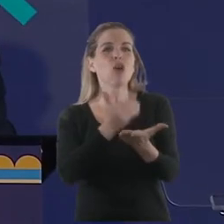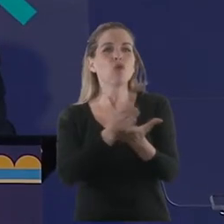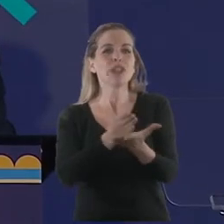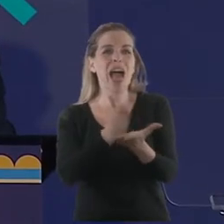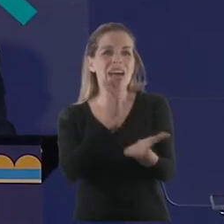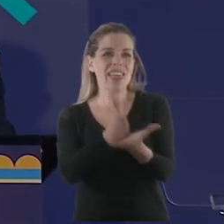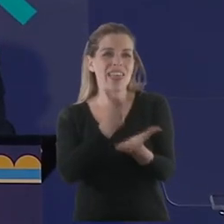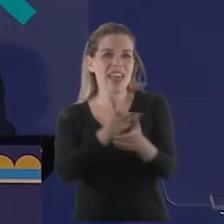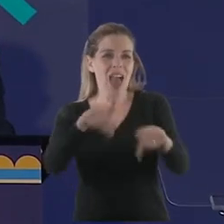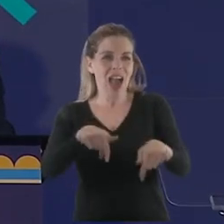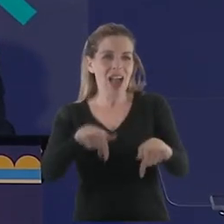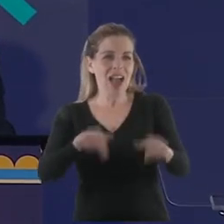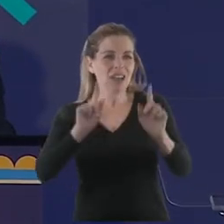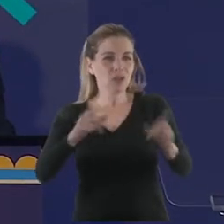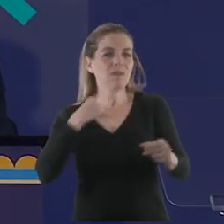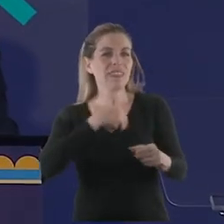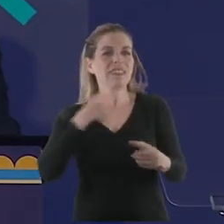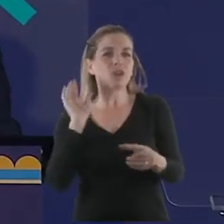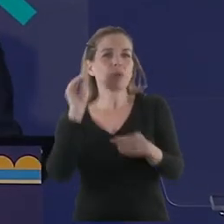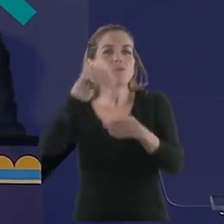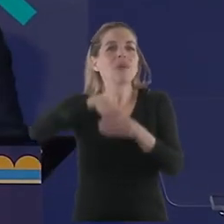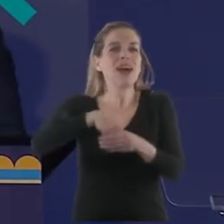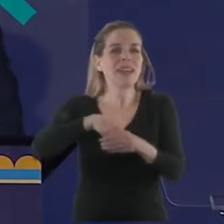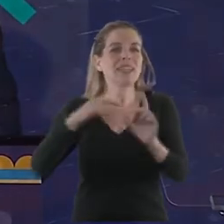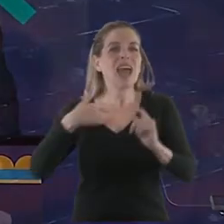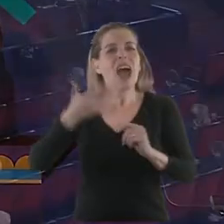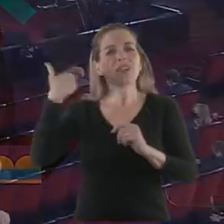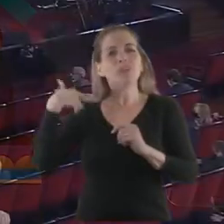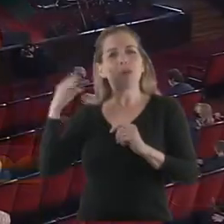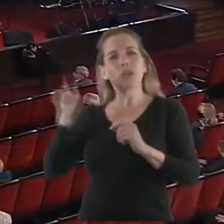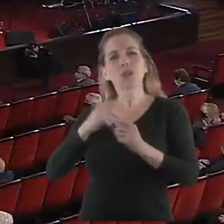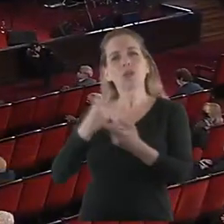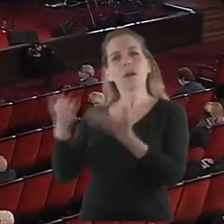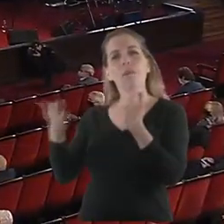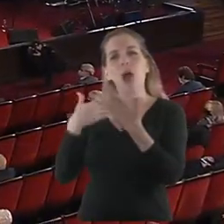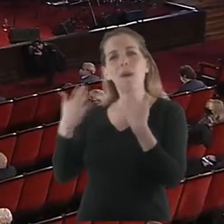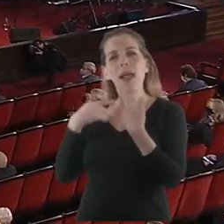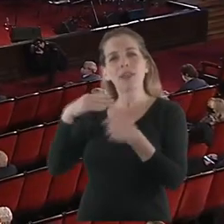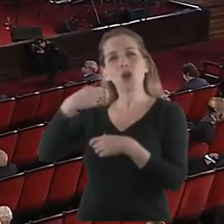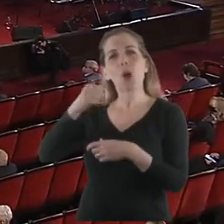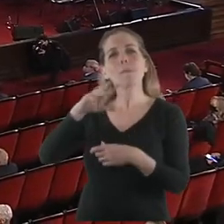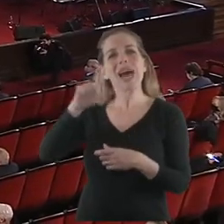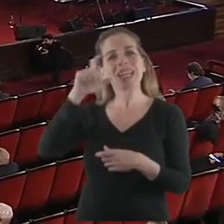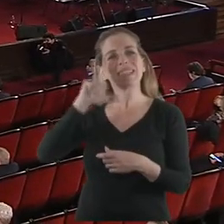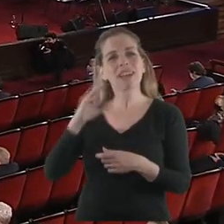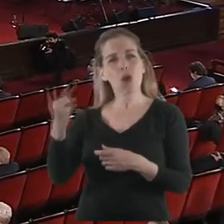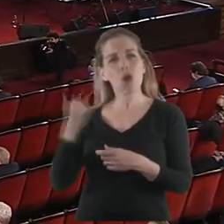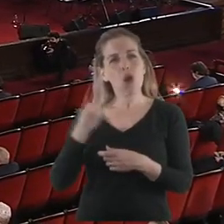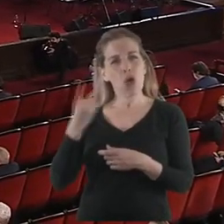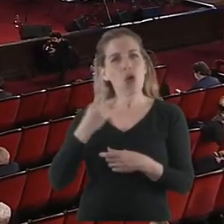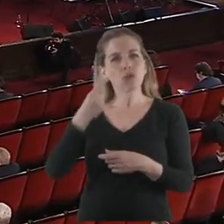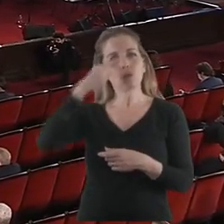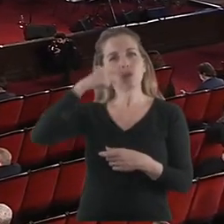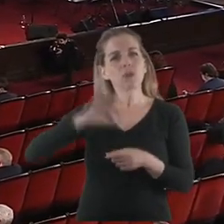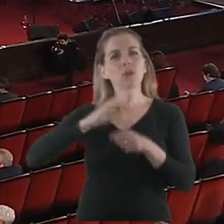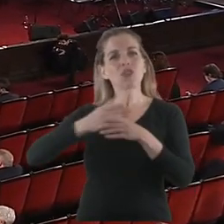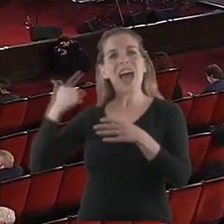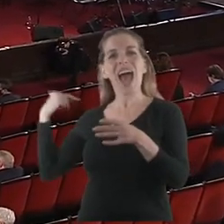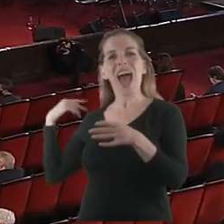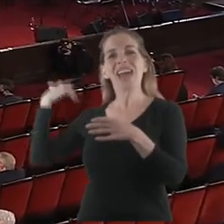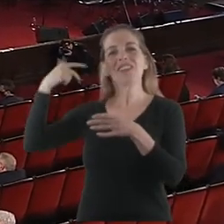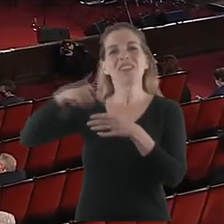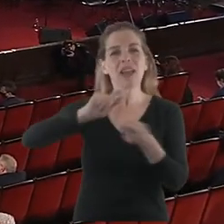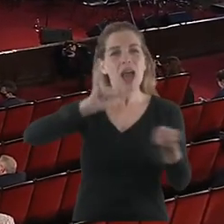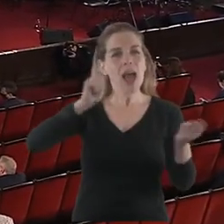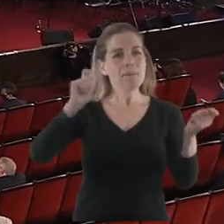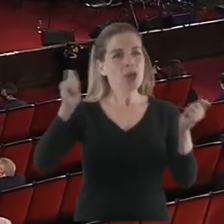Aires. Hace un ratito recordábamos con Marcelo todos los cambios que ha habido en estos últimos años. Y yo encontré mi libretita.